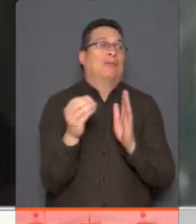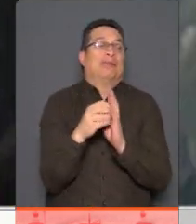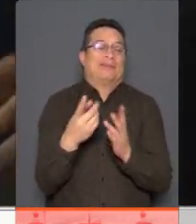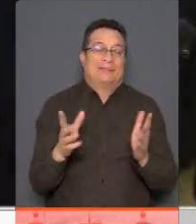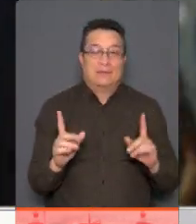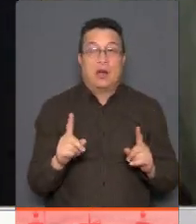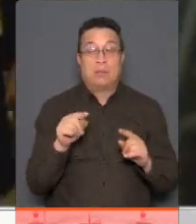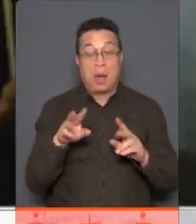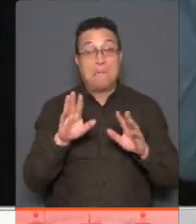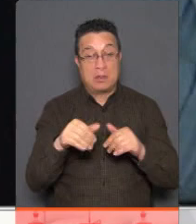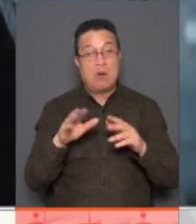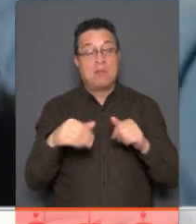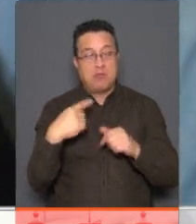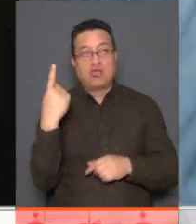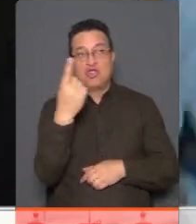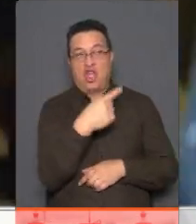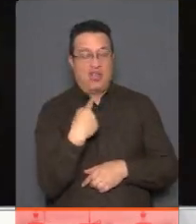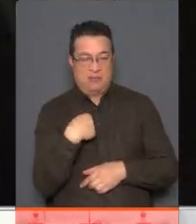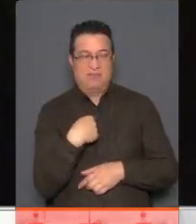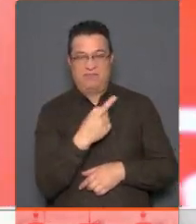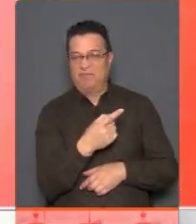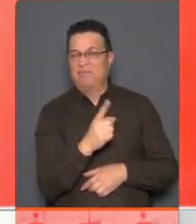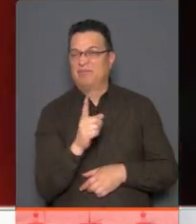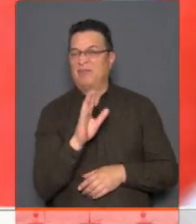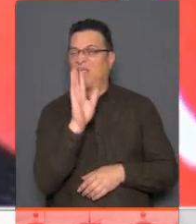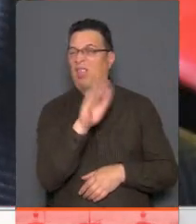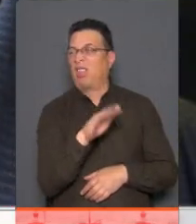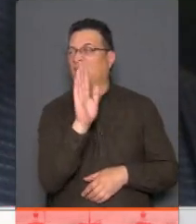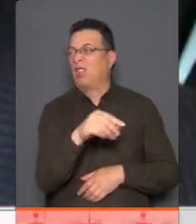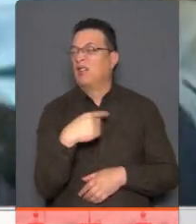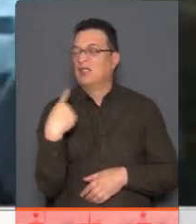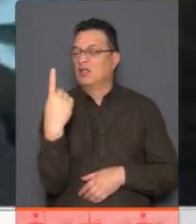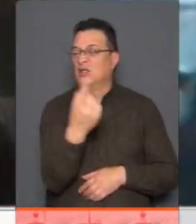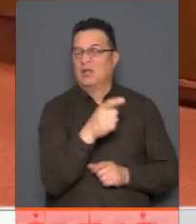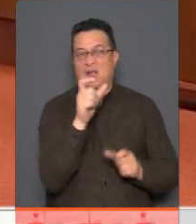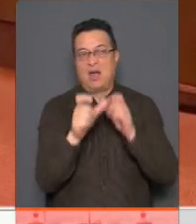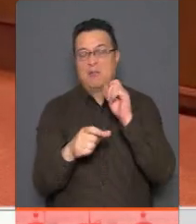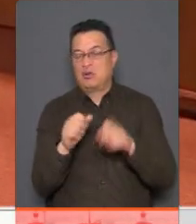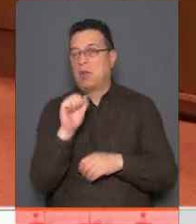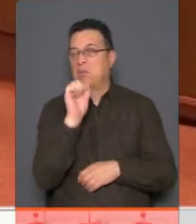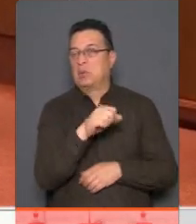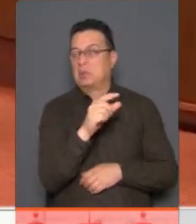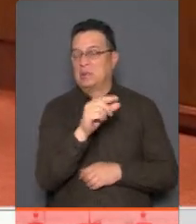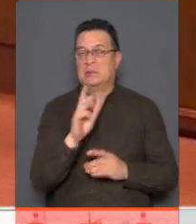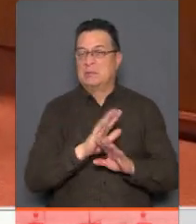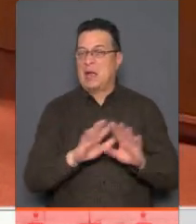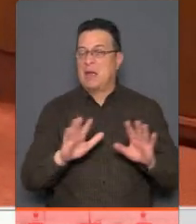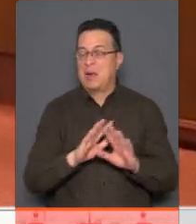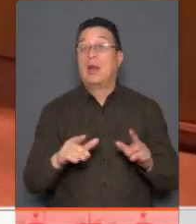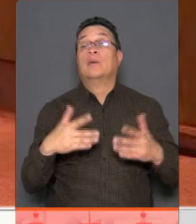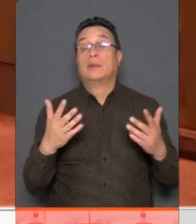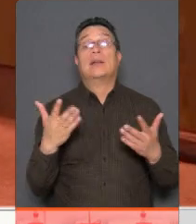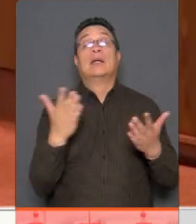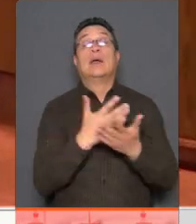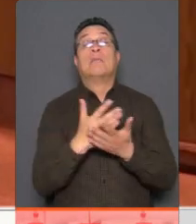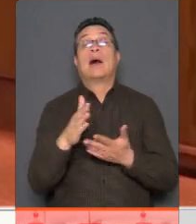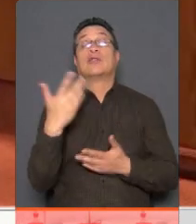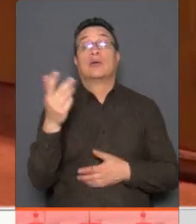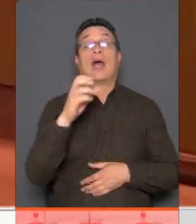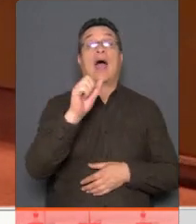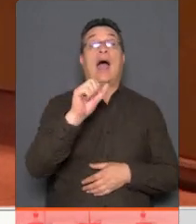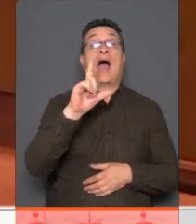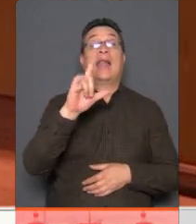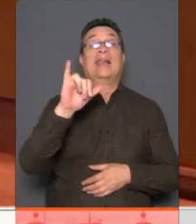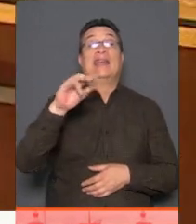sigue mermando la crisis de la representación que tiene la Cámara de Diputados en Chile. Claro, vamos a ver lo que pasó con el diputado René Alinco ahí en